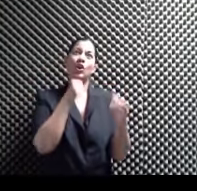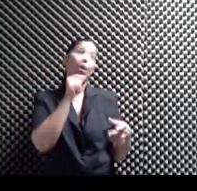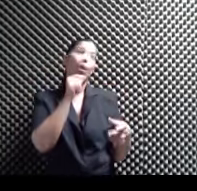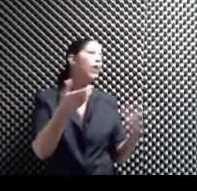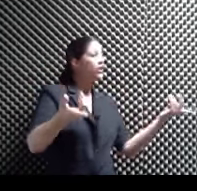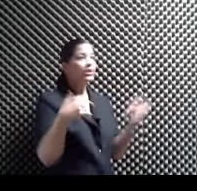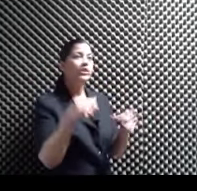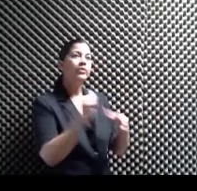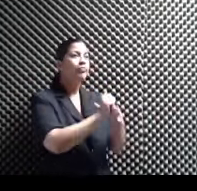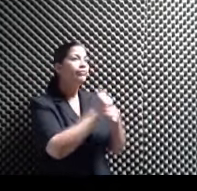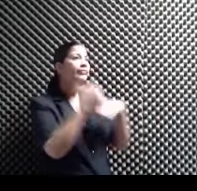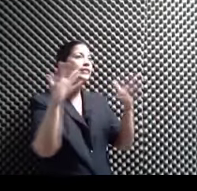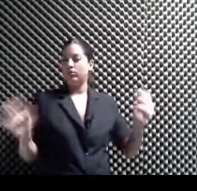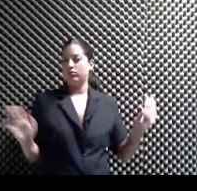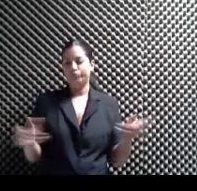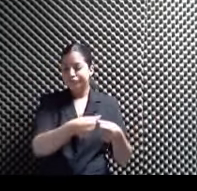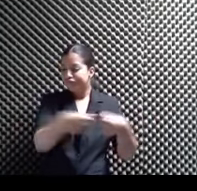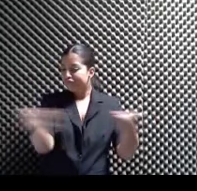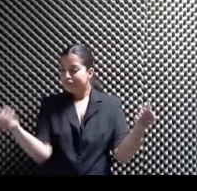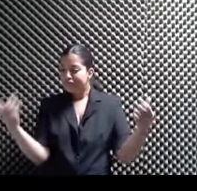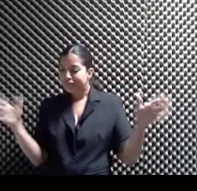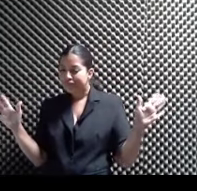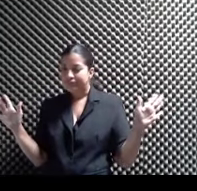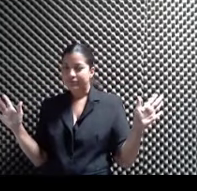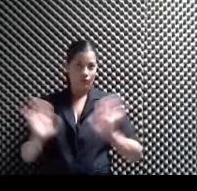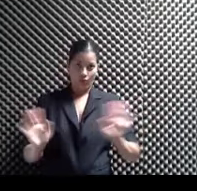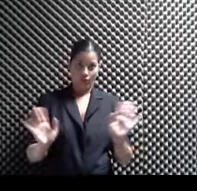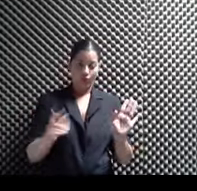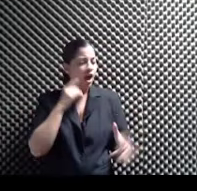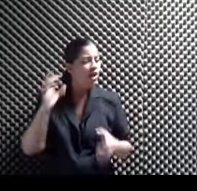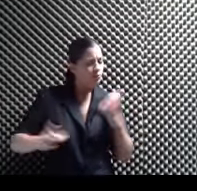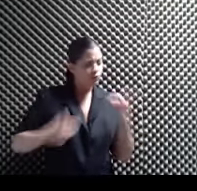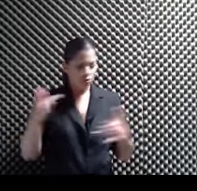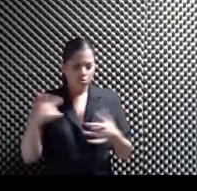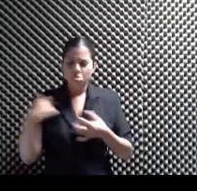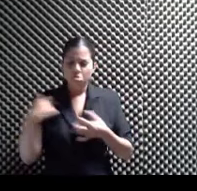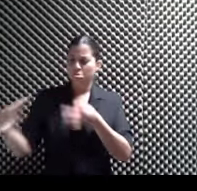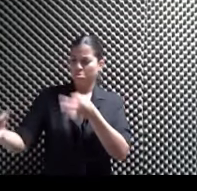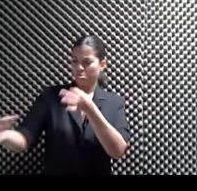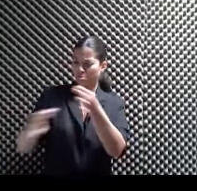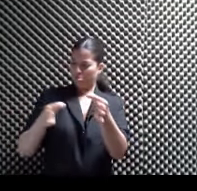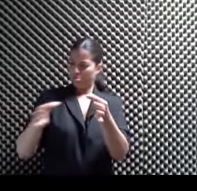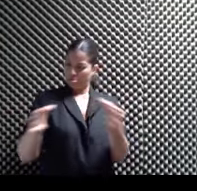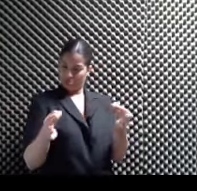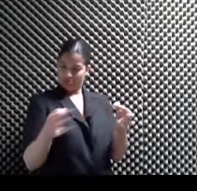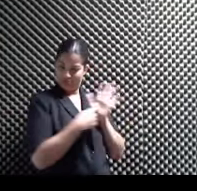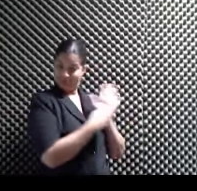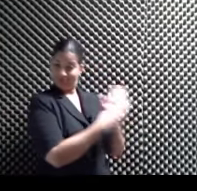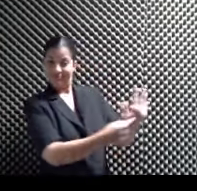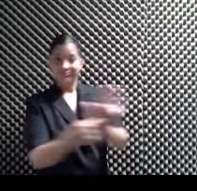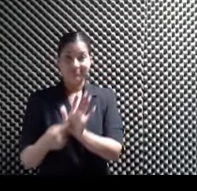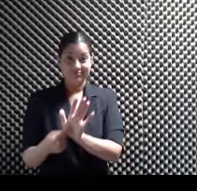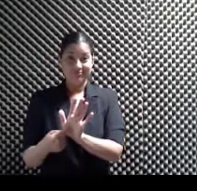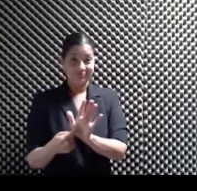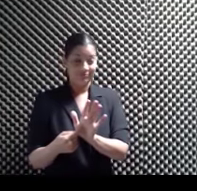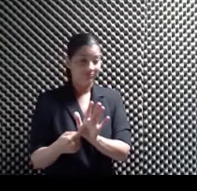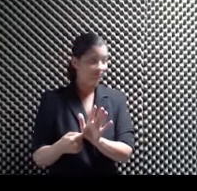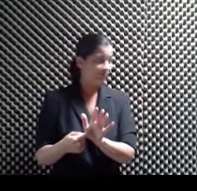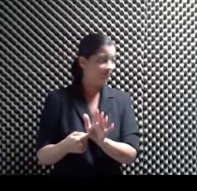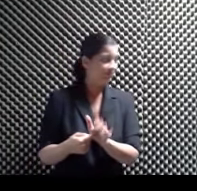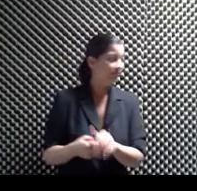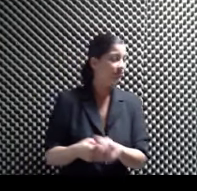esto No es simplemente Repartir partículas Repartir partículas Yo estoy intentando Proyectar esto En esta composición Ustedes